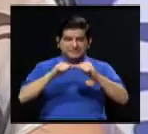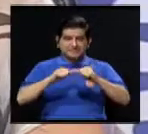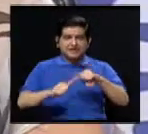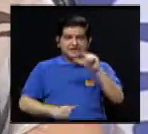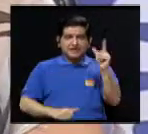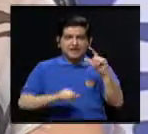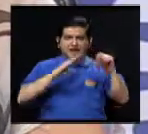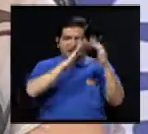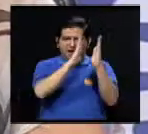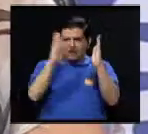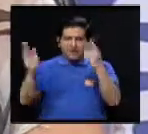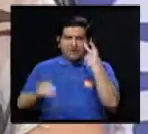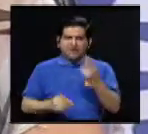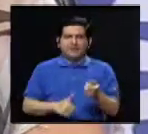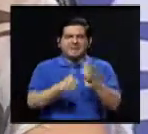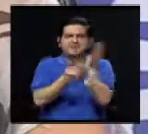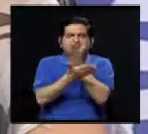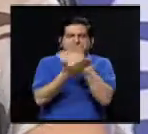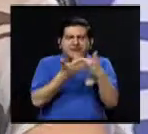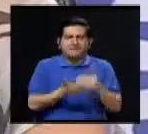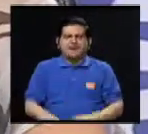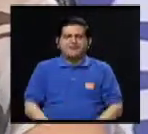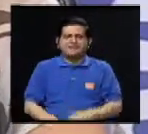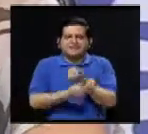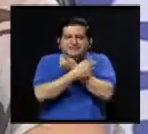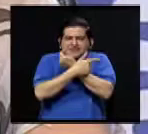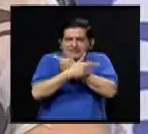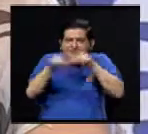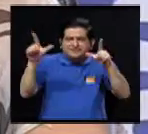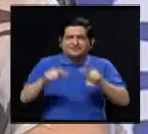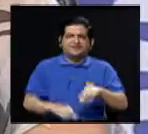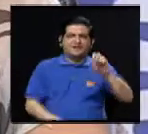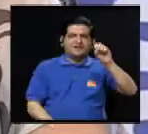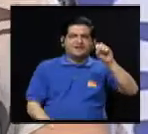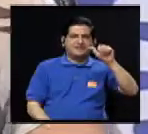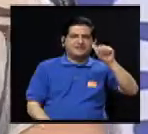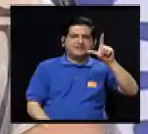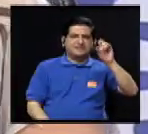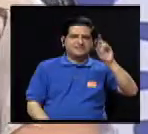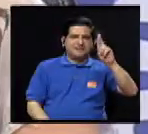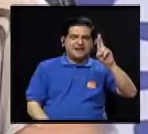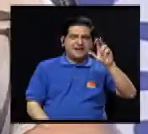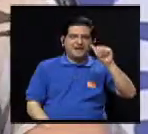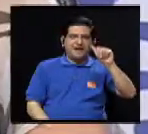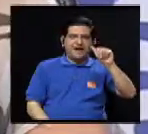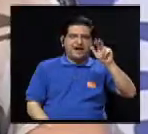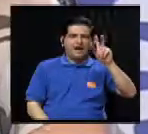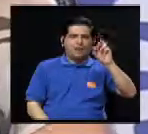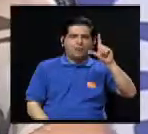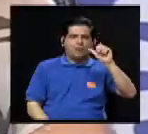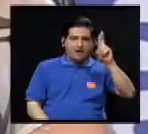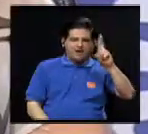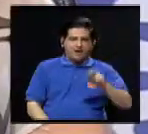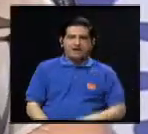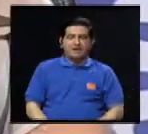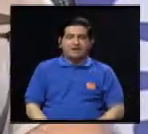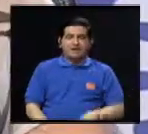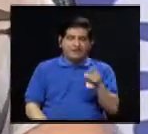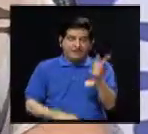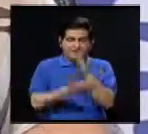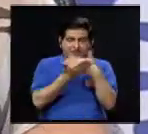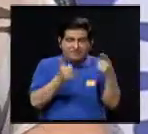Continuamos el lunes de Cinemateca y acaba de ver una primera parte de Salir a Volar, el personaje de Doña Claudia, y bueno, posteriormente conoceremos también a Doña